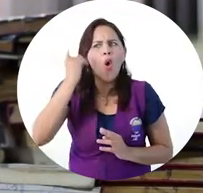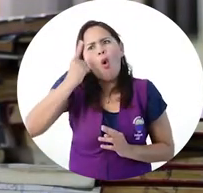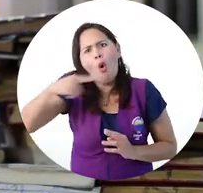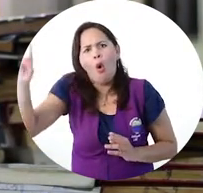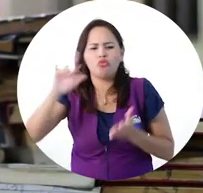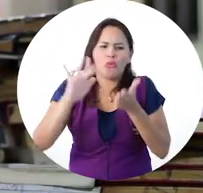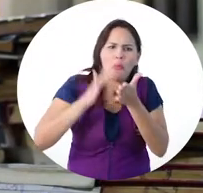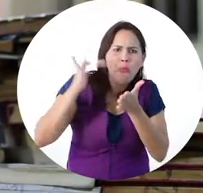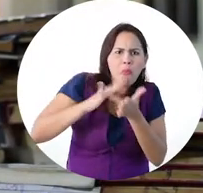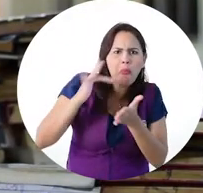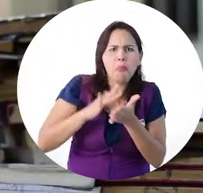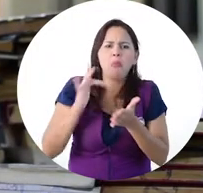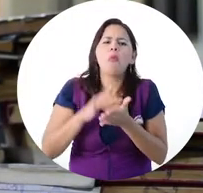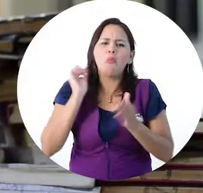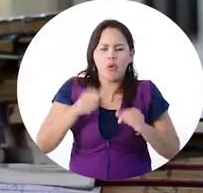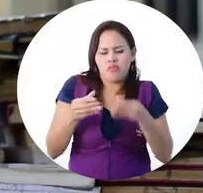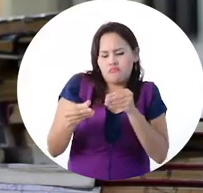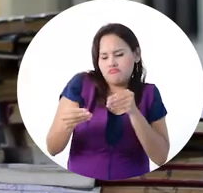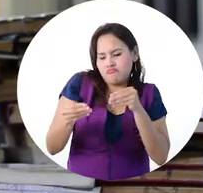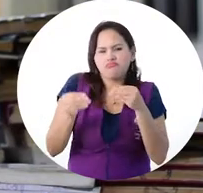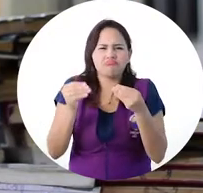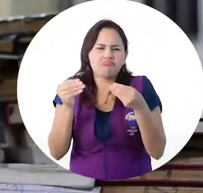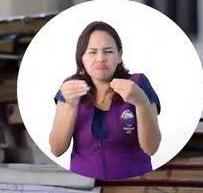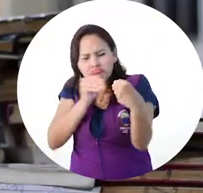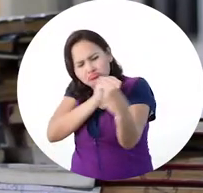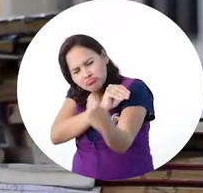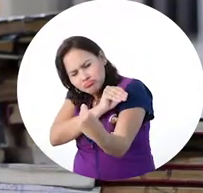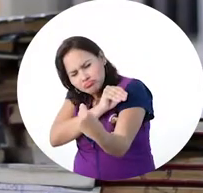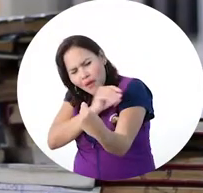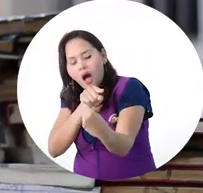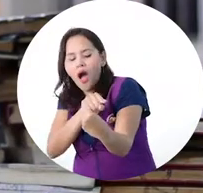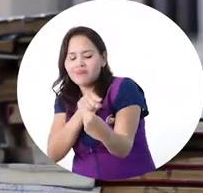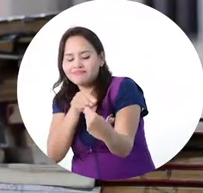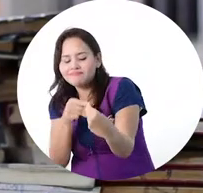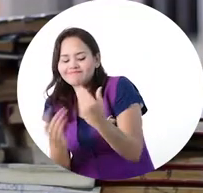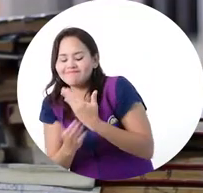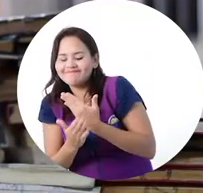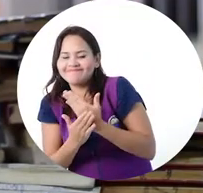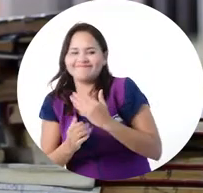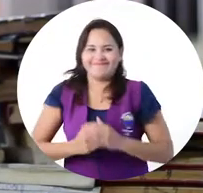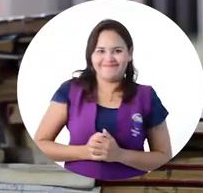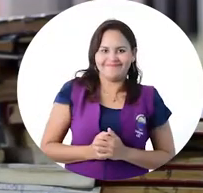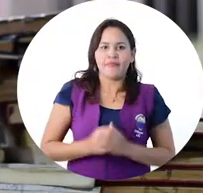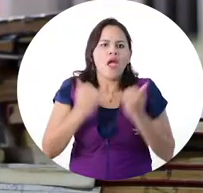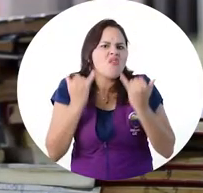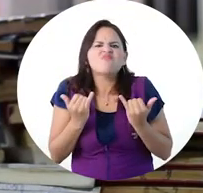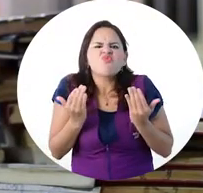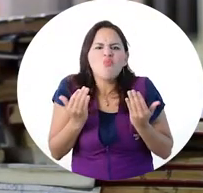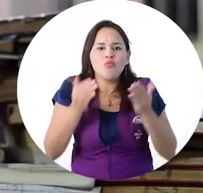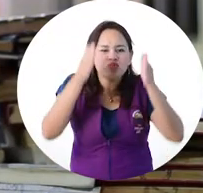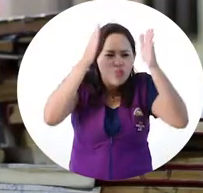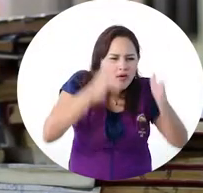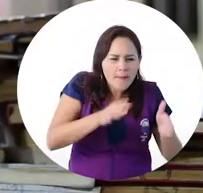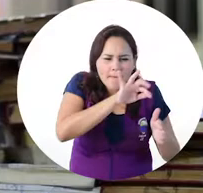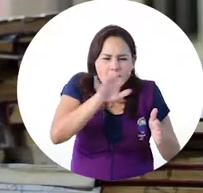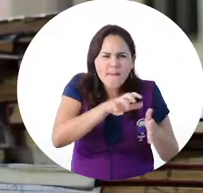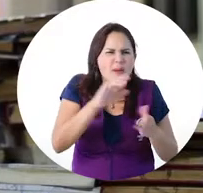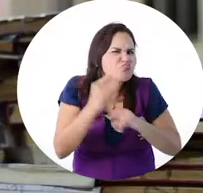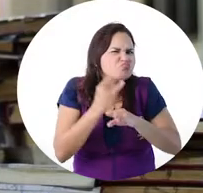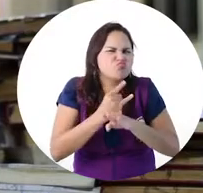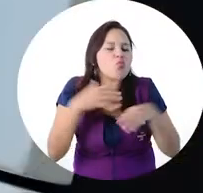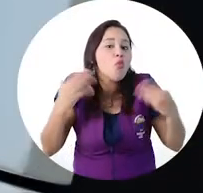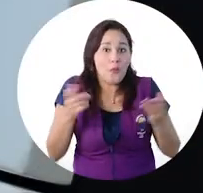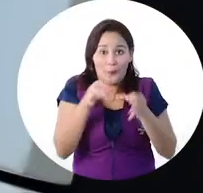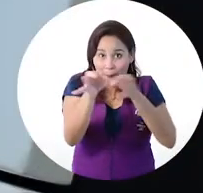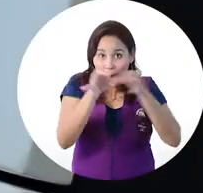revistas en caso de ser un material distinto obsérvalo con detenimiento para que hagan la identificación respectiva ahora aprendamos cómo usar la